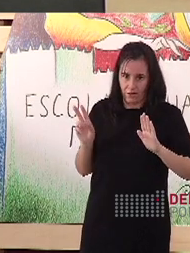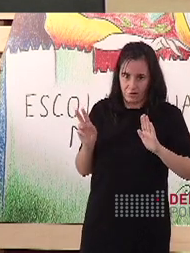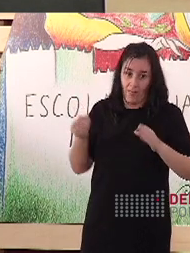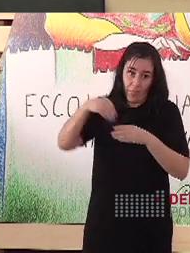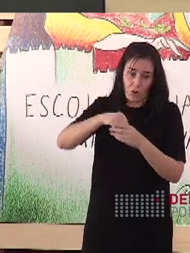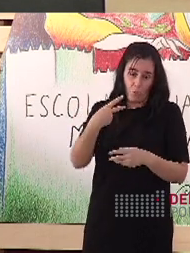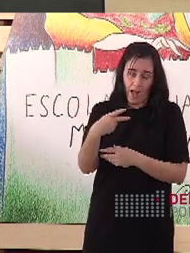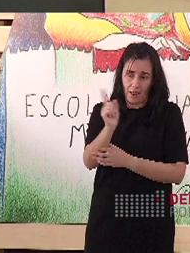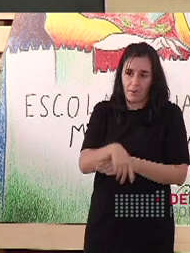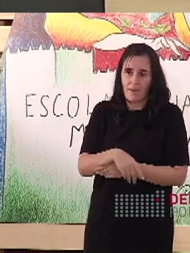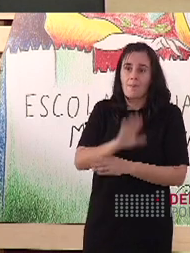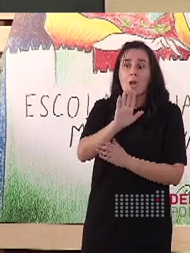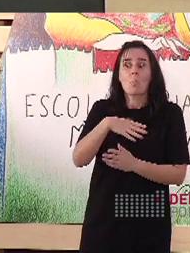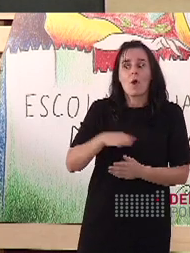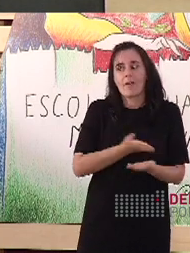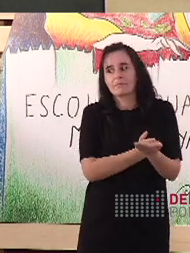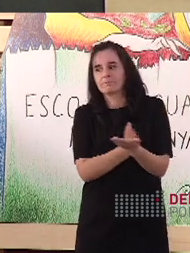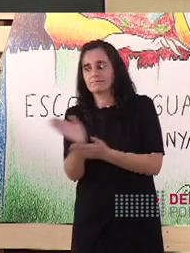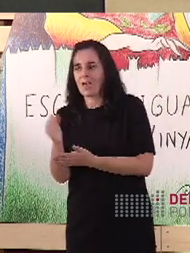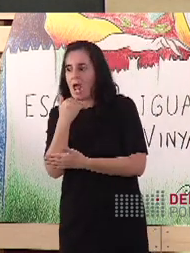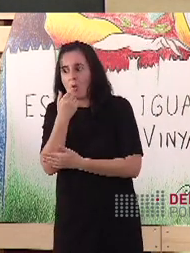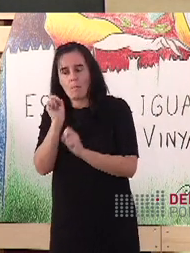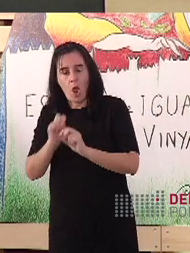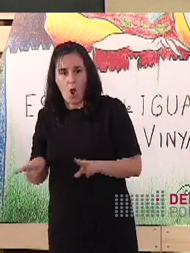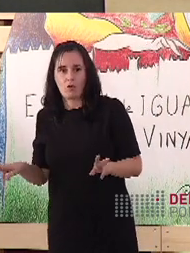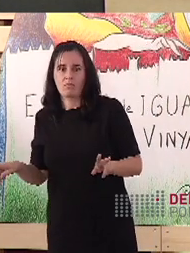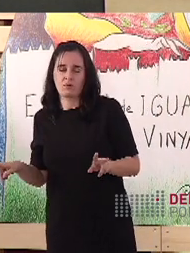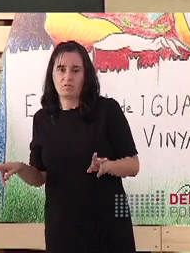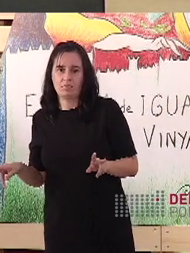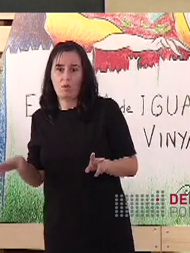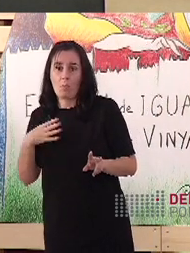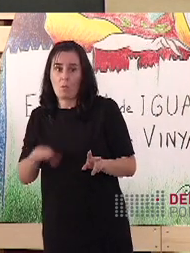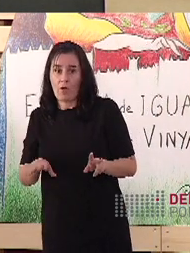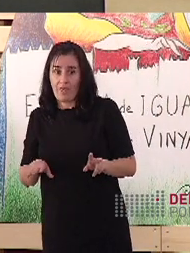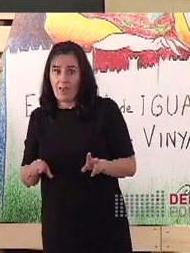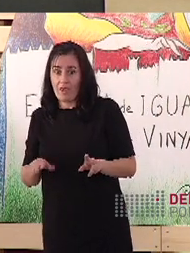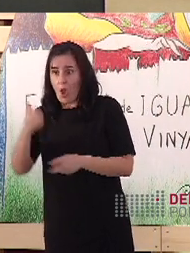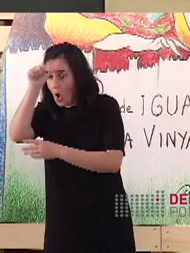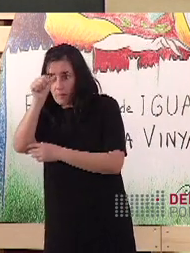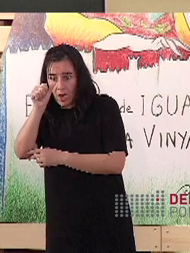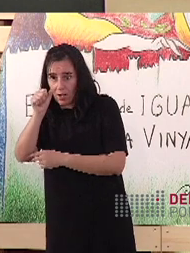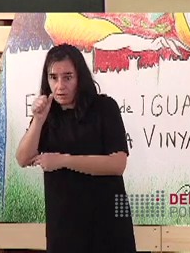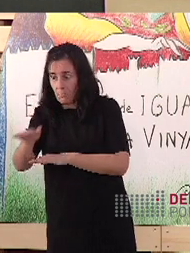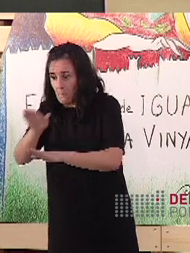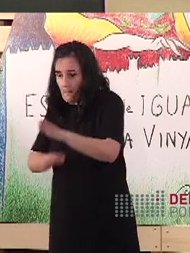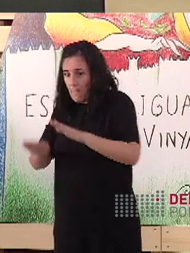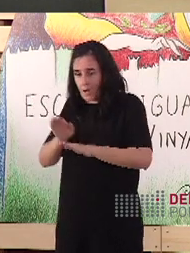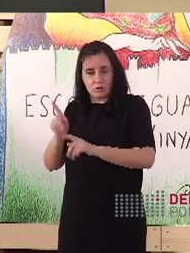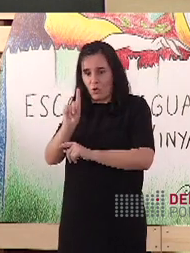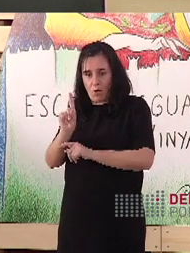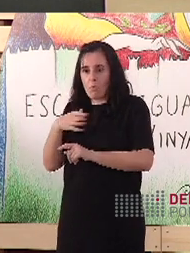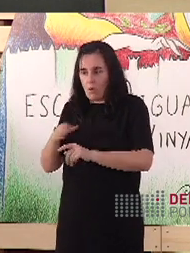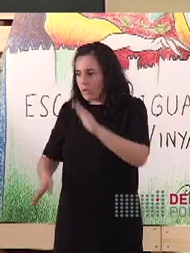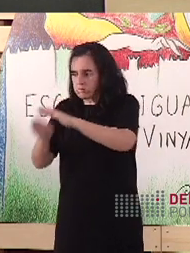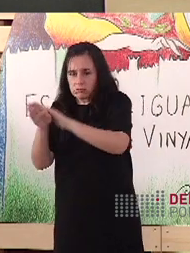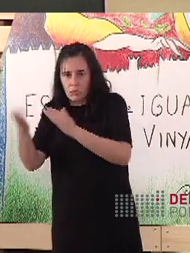pareja. Pero además puede pasar otra cosa mucho peor para la mujer. Puede ser que él no pare. Y si no para, eso ya no va